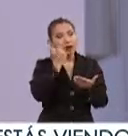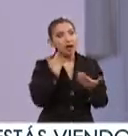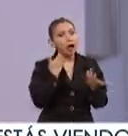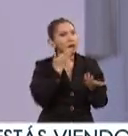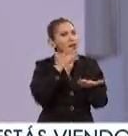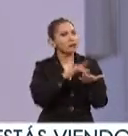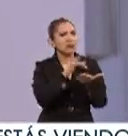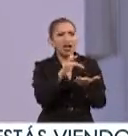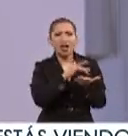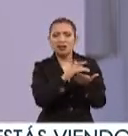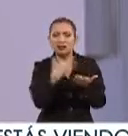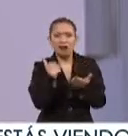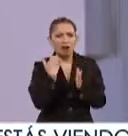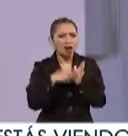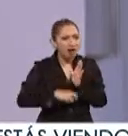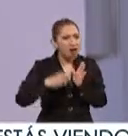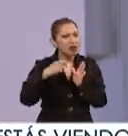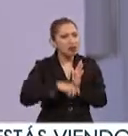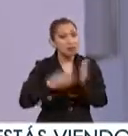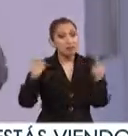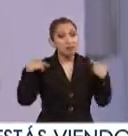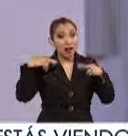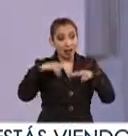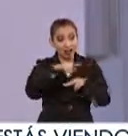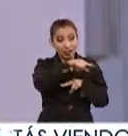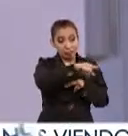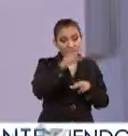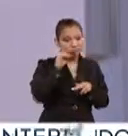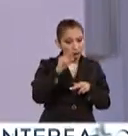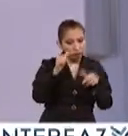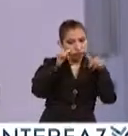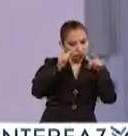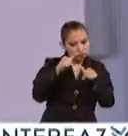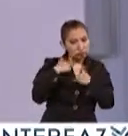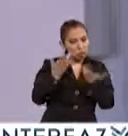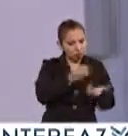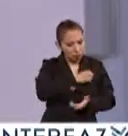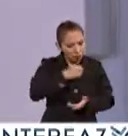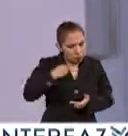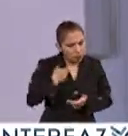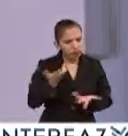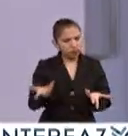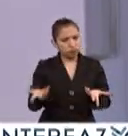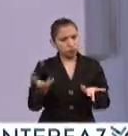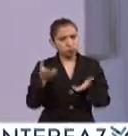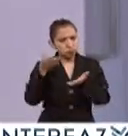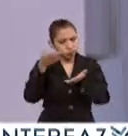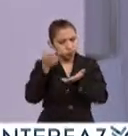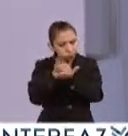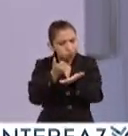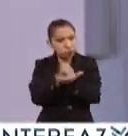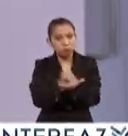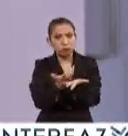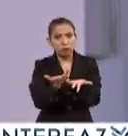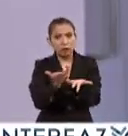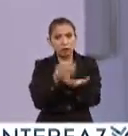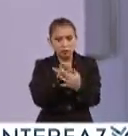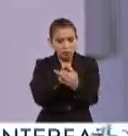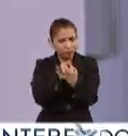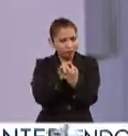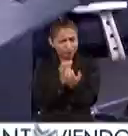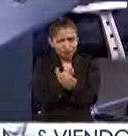alumnos, agradecen esto. Profesores que muestran un compromiso tan, no digo íntimo, pero